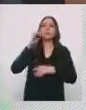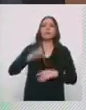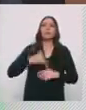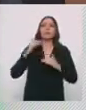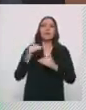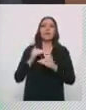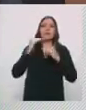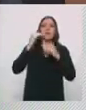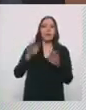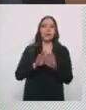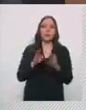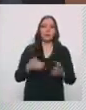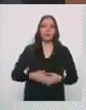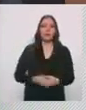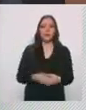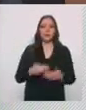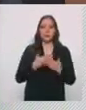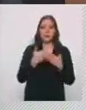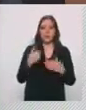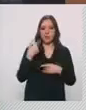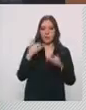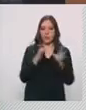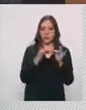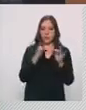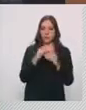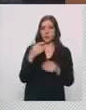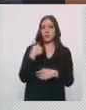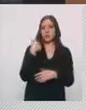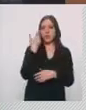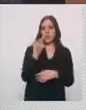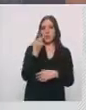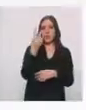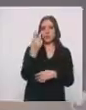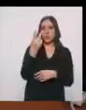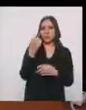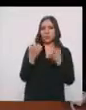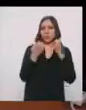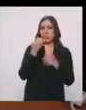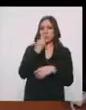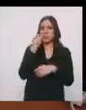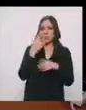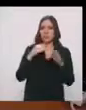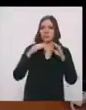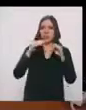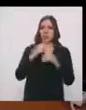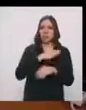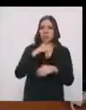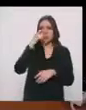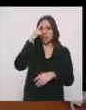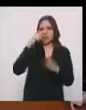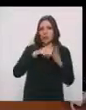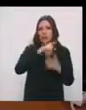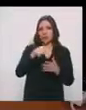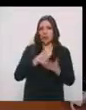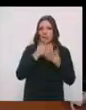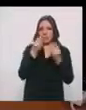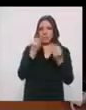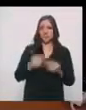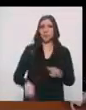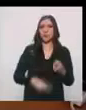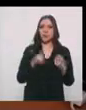brindando ahorita, dejarles 2 ejercicios muy buenos que creo que les servirán mucho. Lo primero es: Nosotros tenemos una